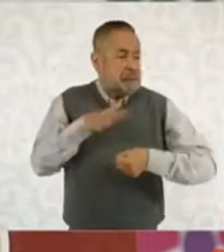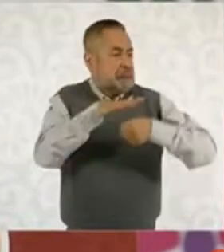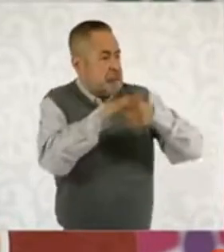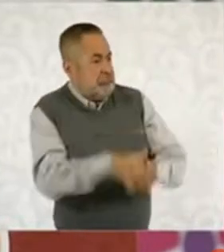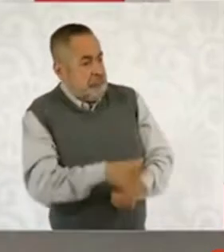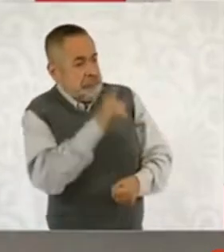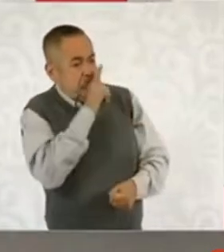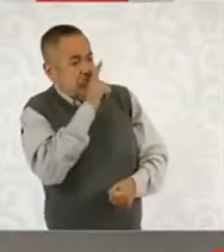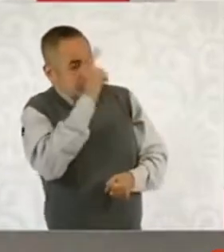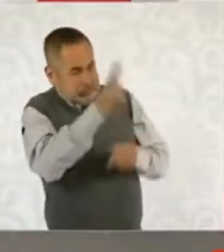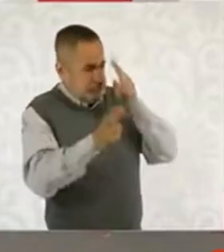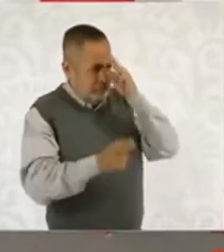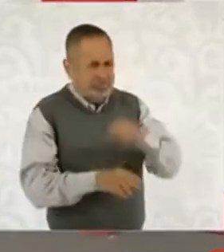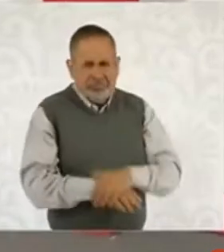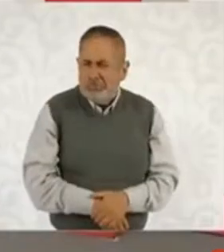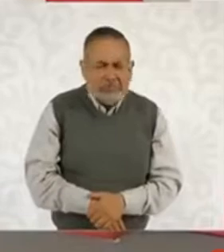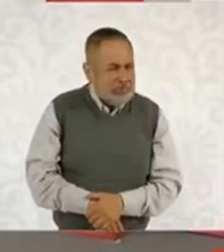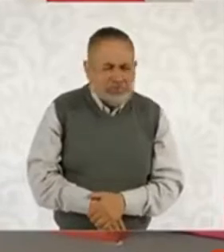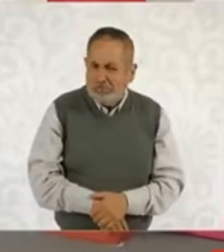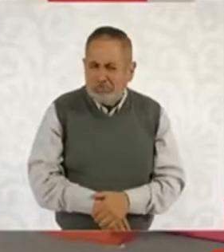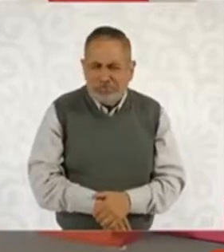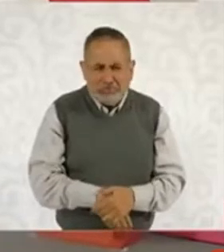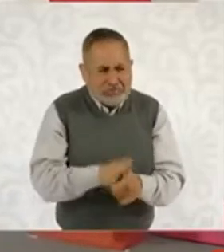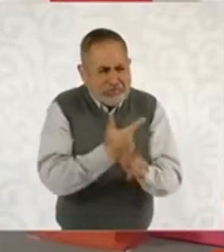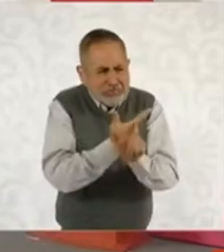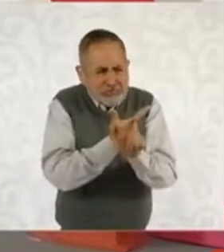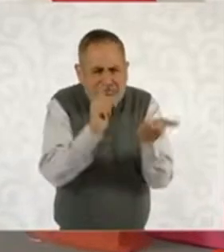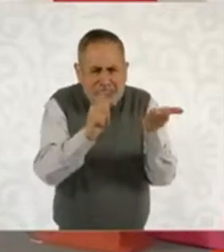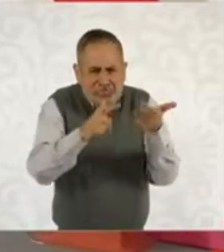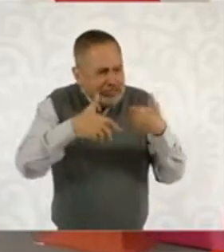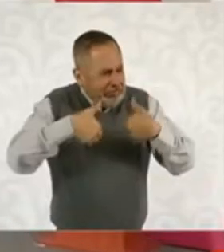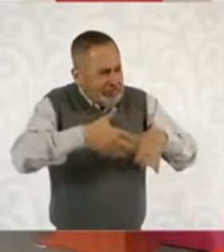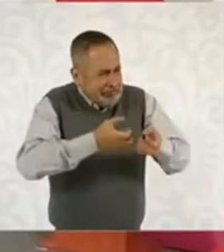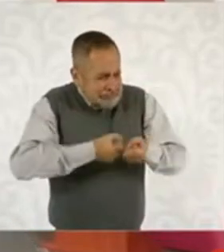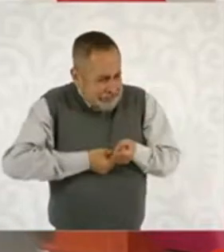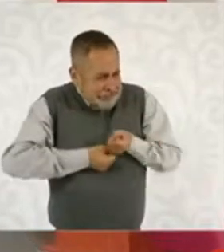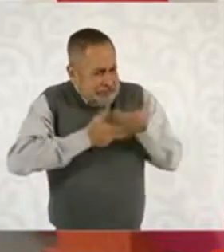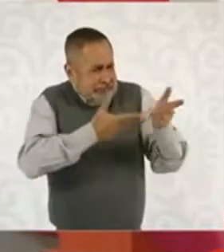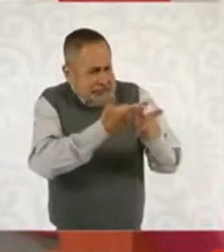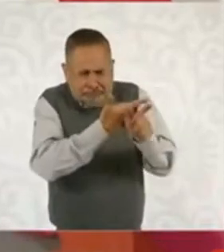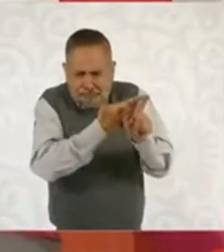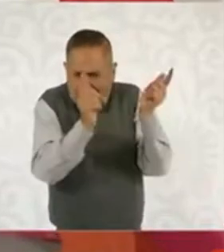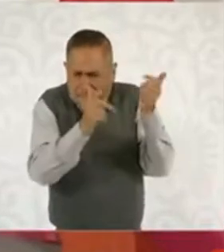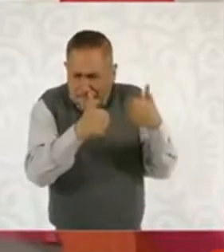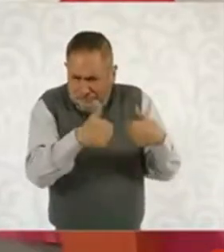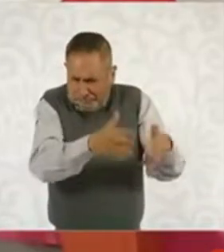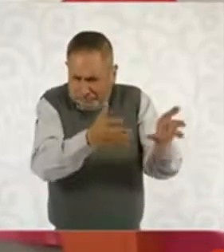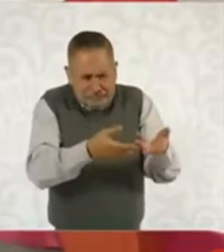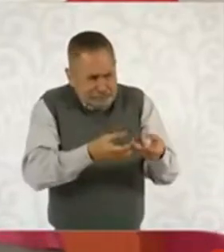cuando hay la mayor libertad de expresión de la historia.